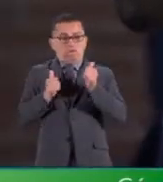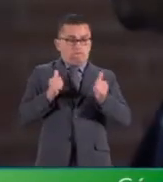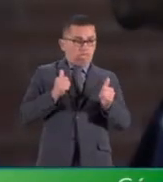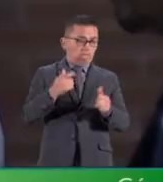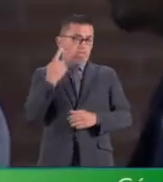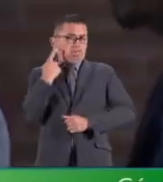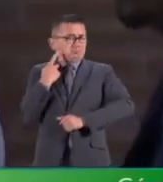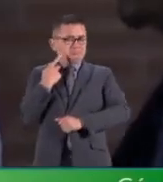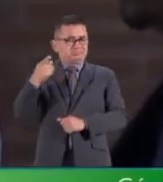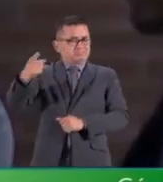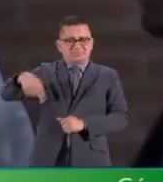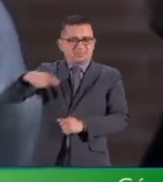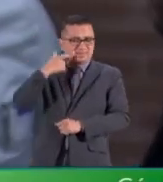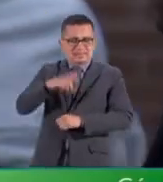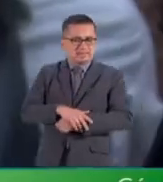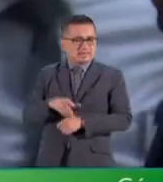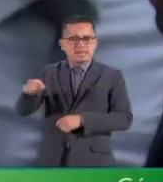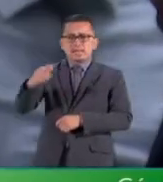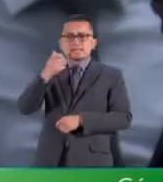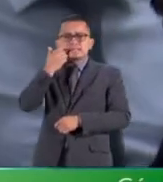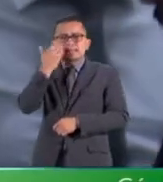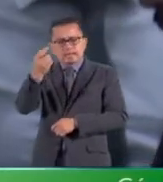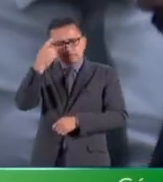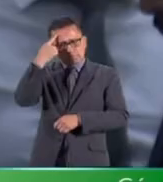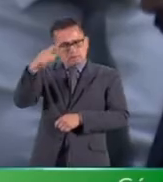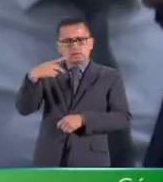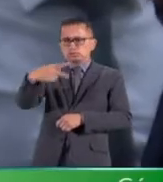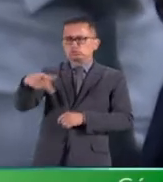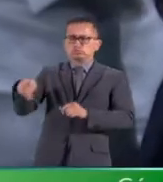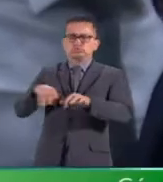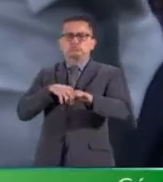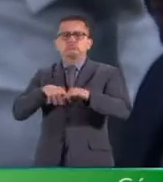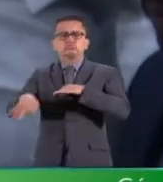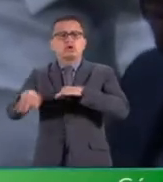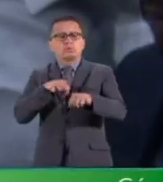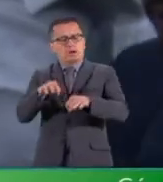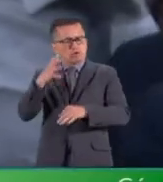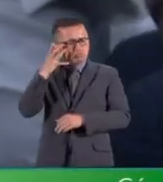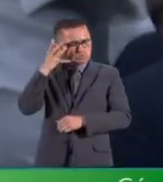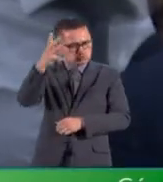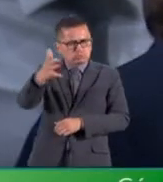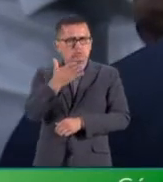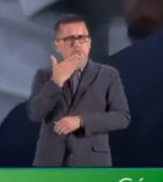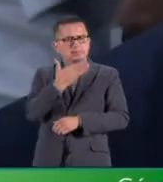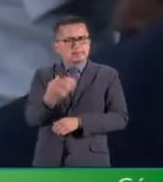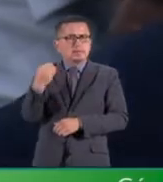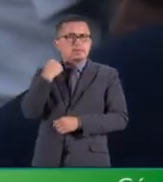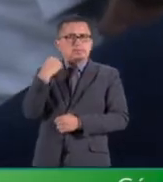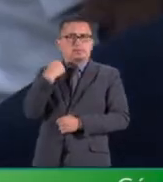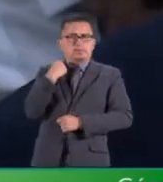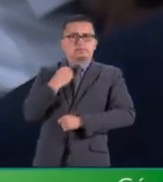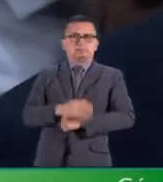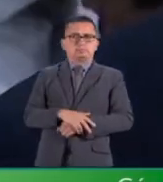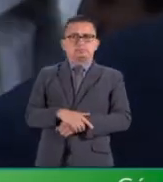aprender y ejercer la noble profesión de ser abogadas y abogados.